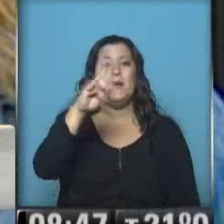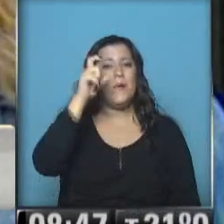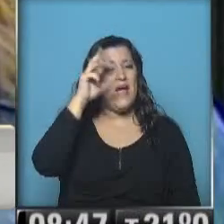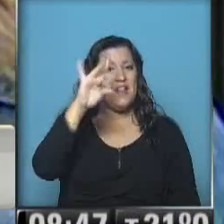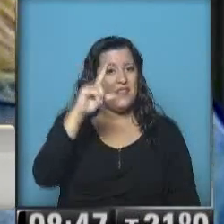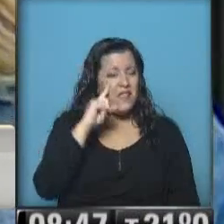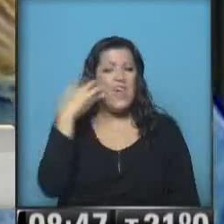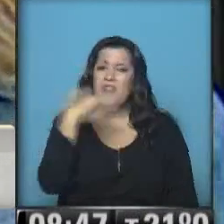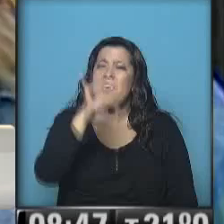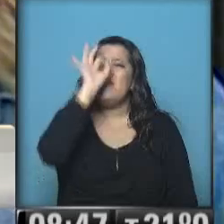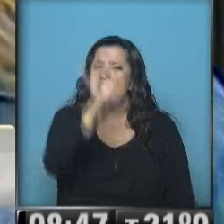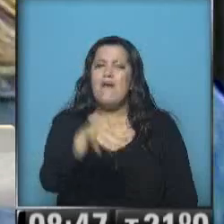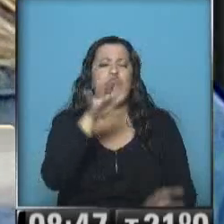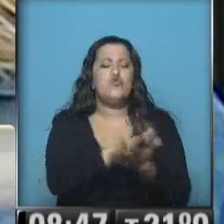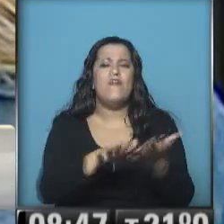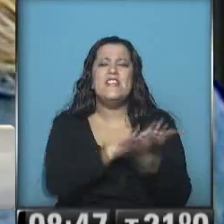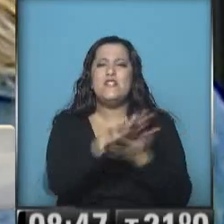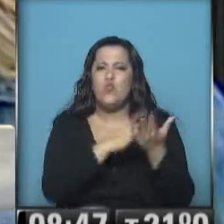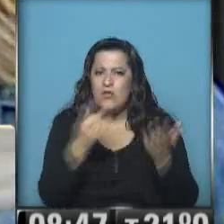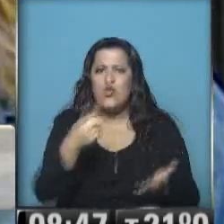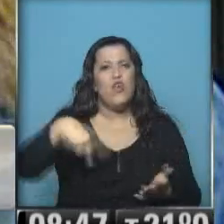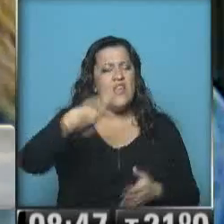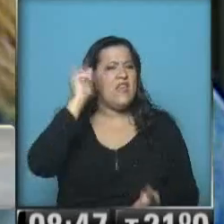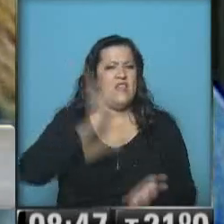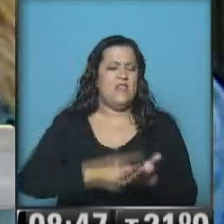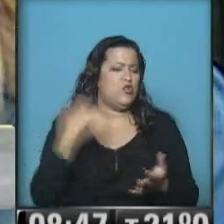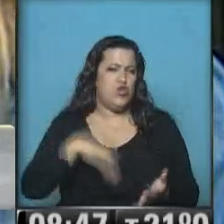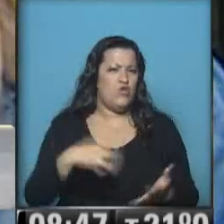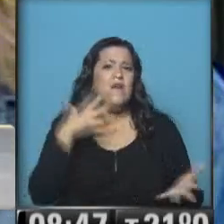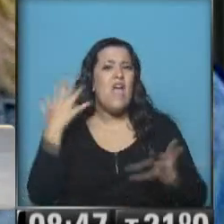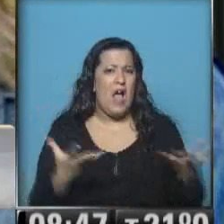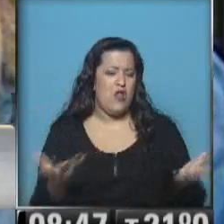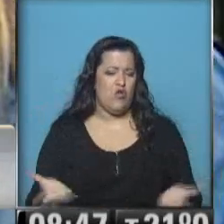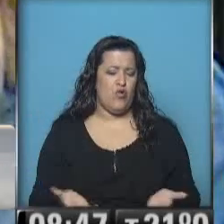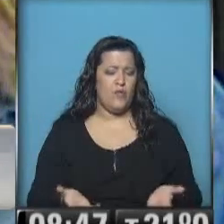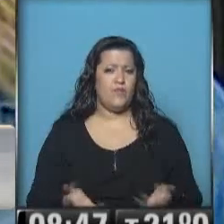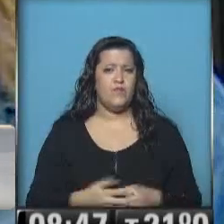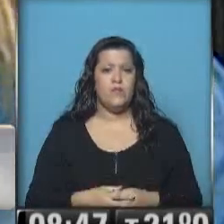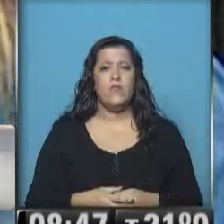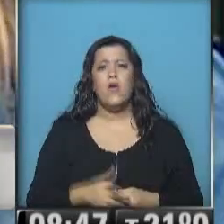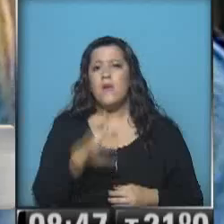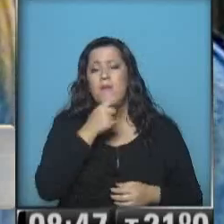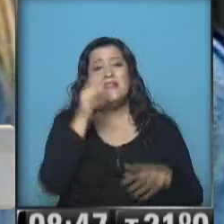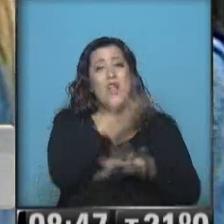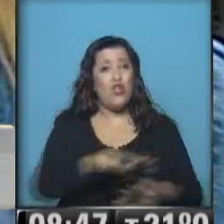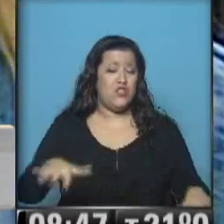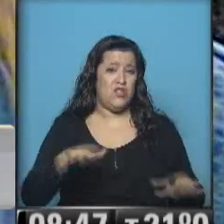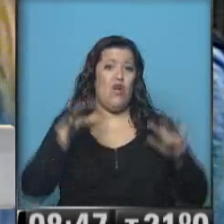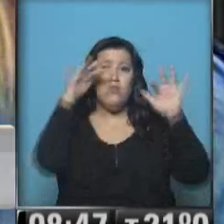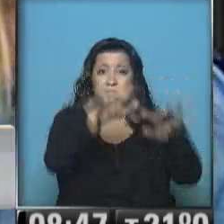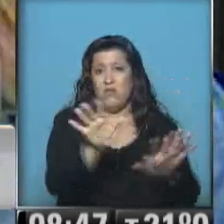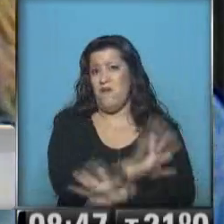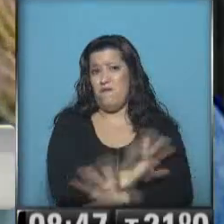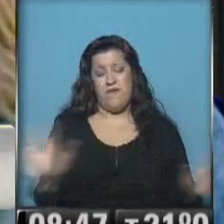esté al tanto de lo sucedido sí que tome medidas al respecto me parece que no los chicos ya no deberían venir más al colegio